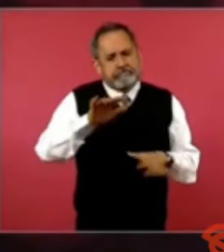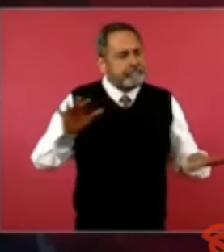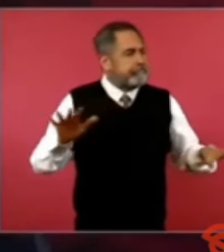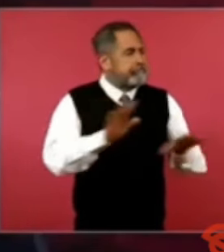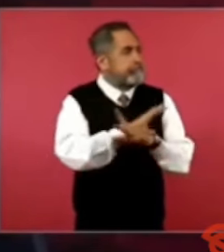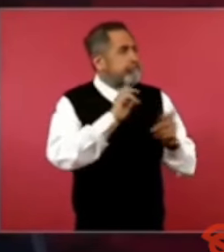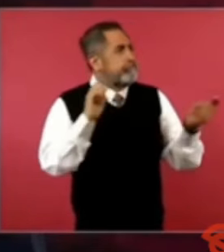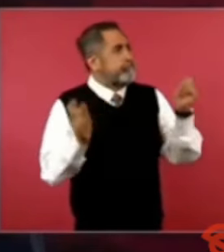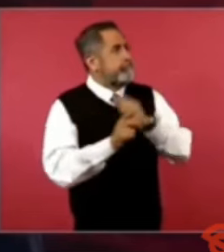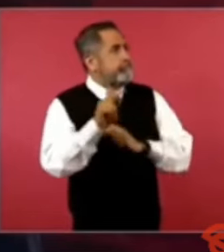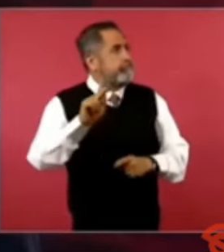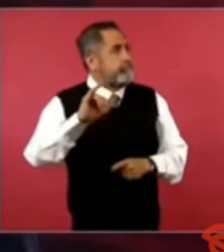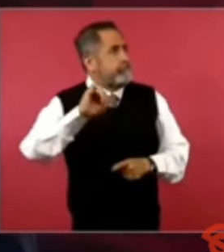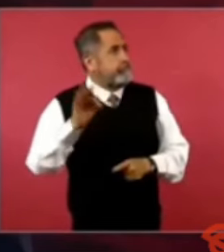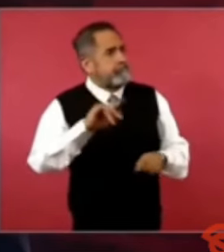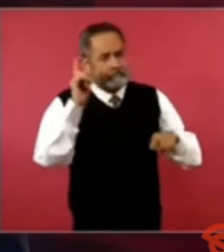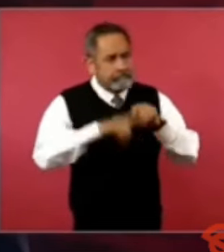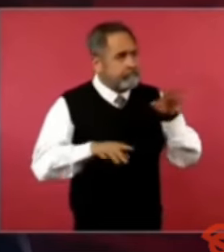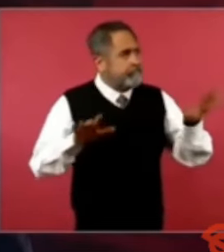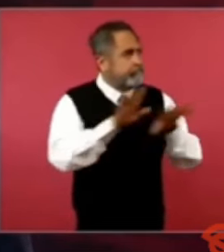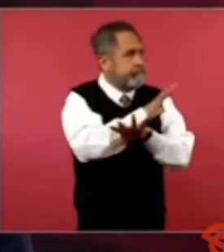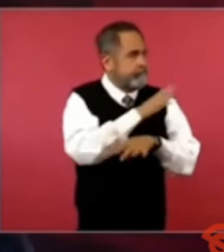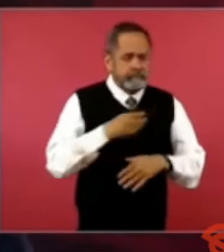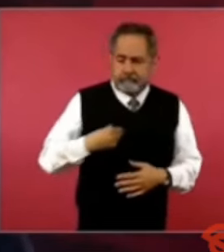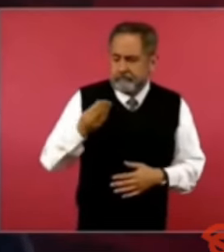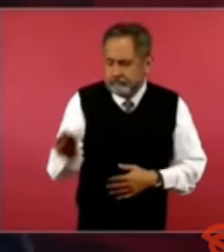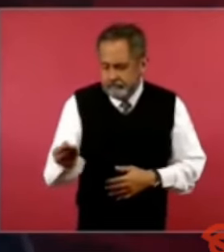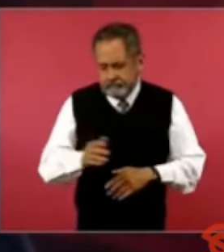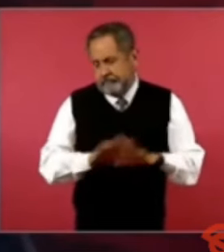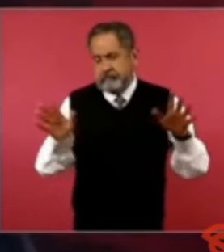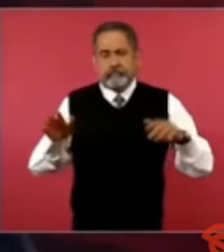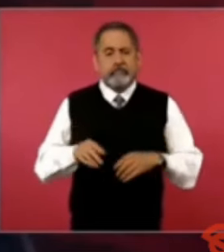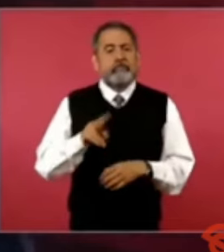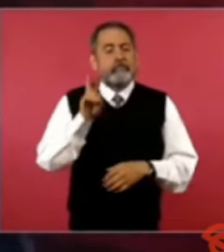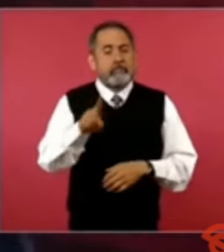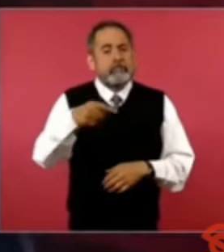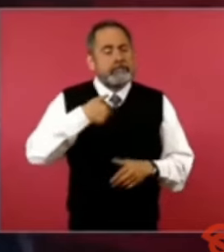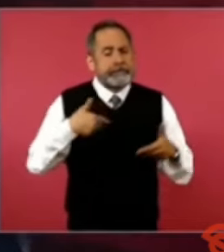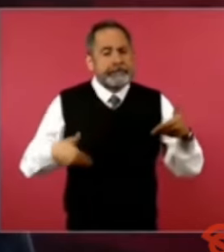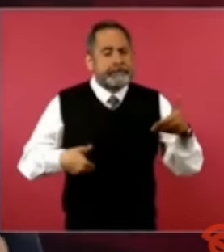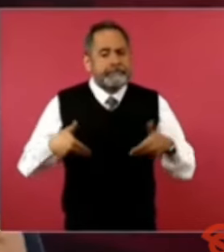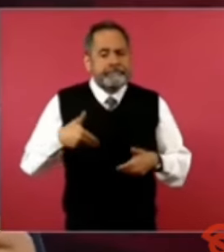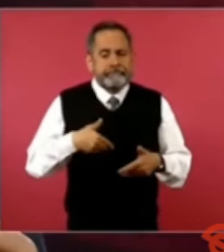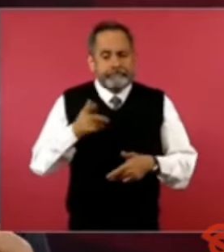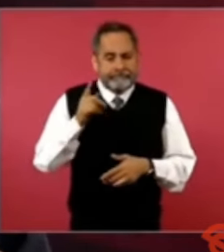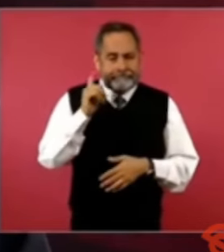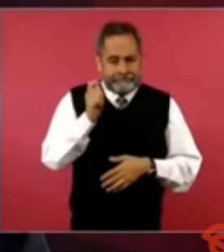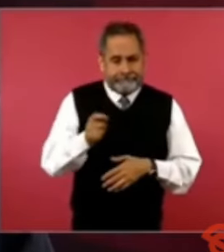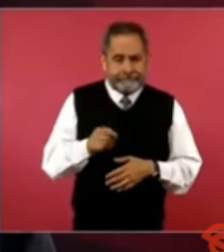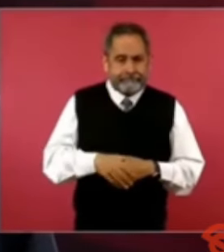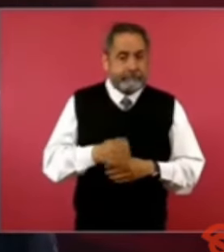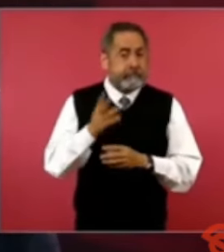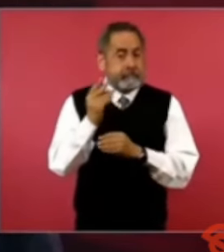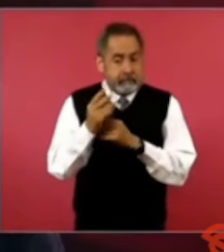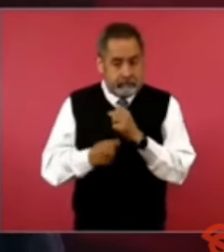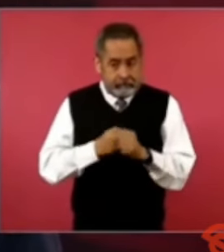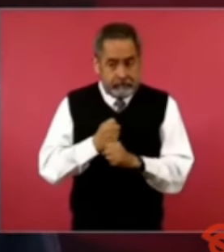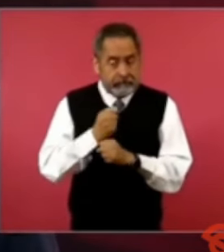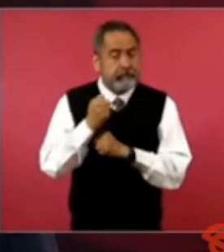poder judicial y me molesta mucho de que durante bastante